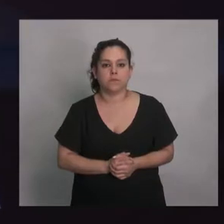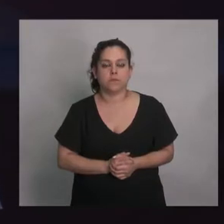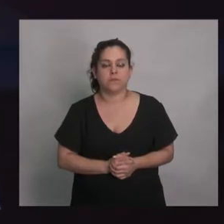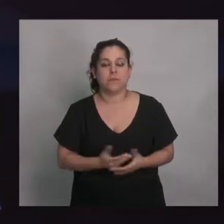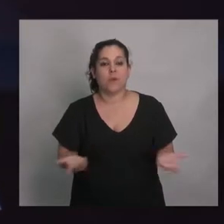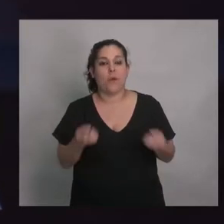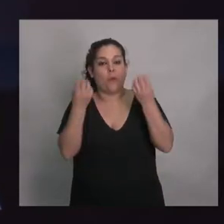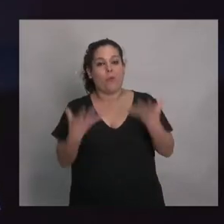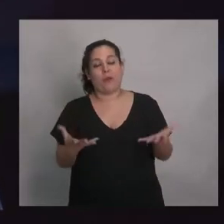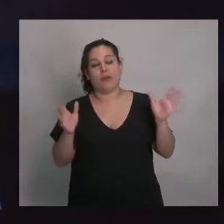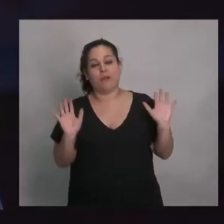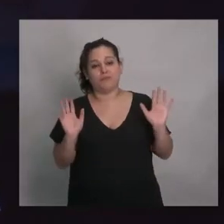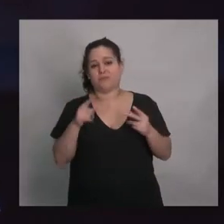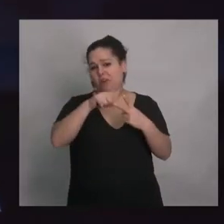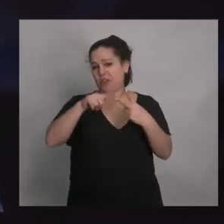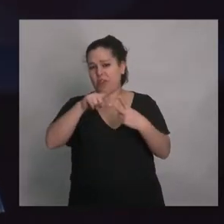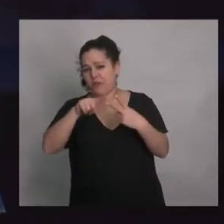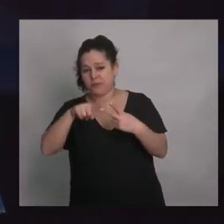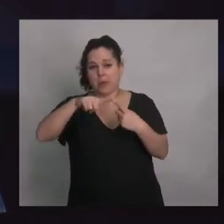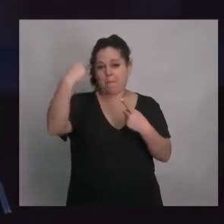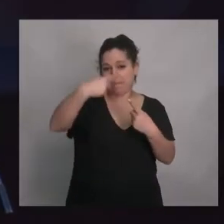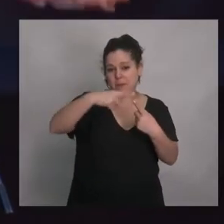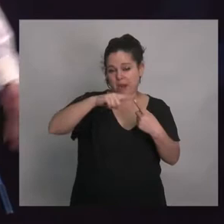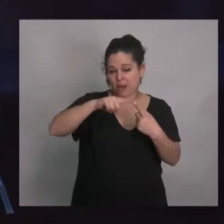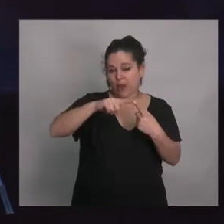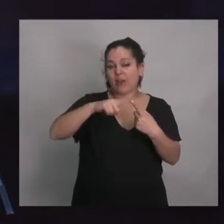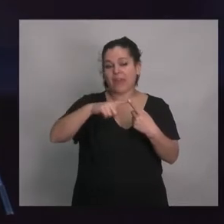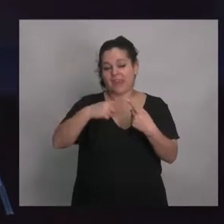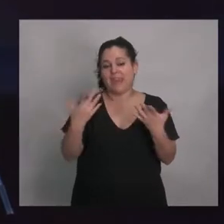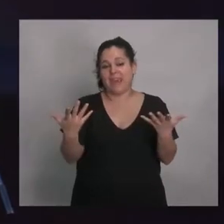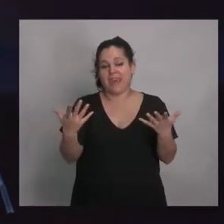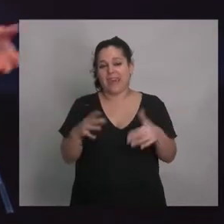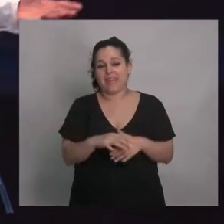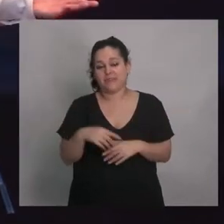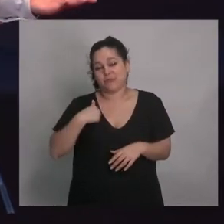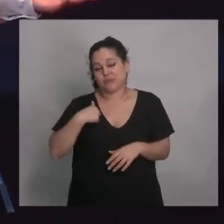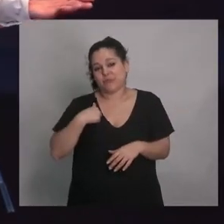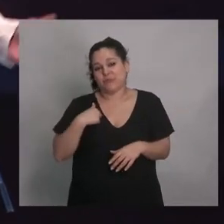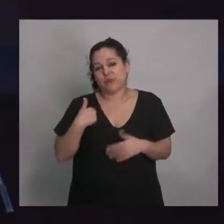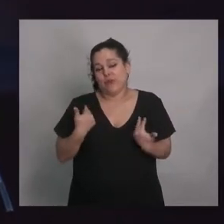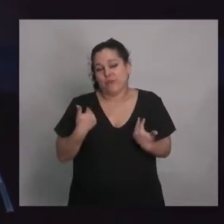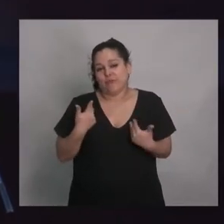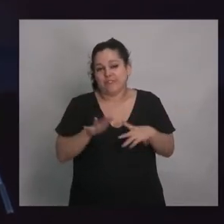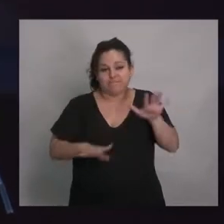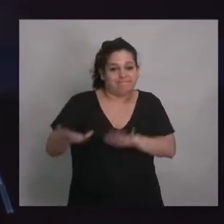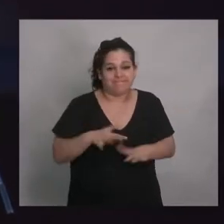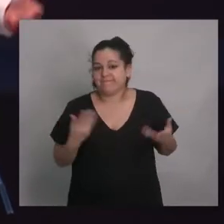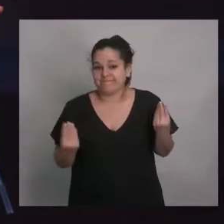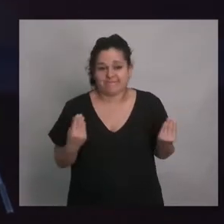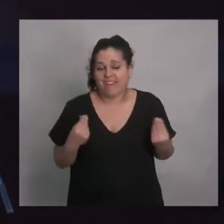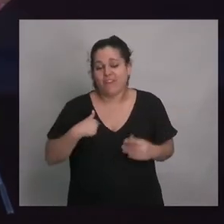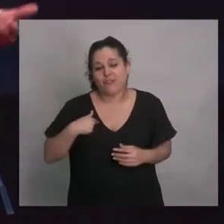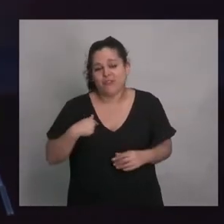bueno solo dos dos cosas primero que lo que yo he podido hacer realmente es tratar de